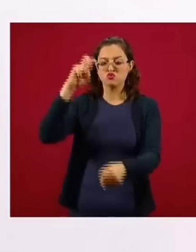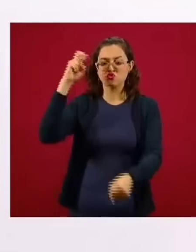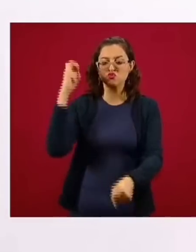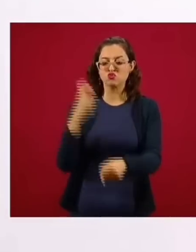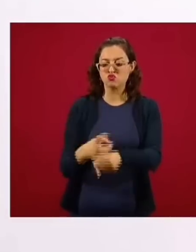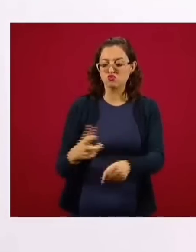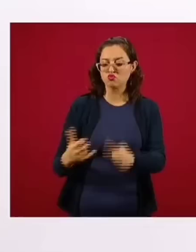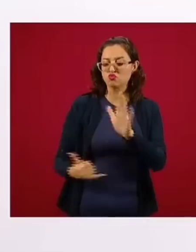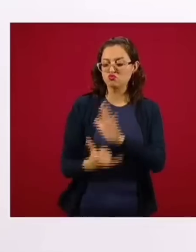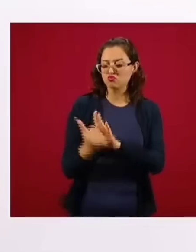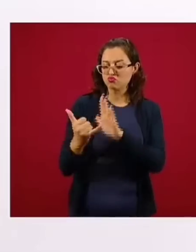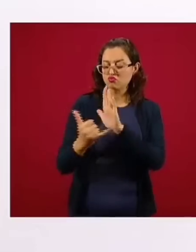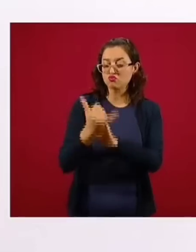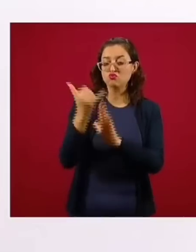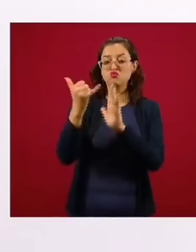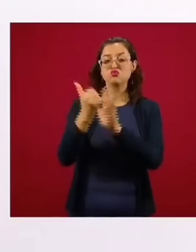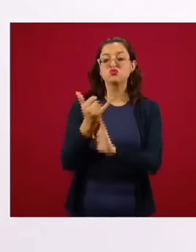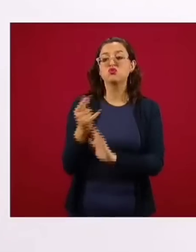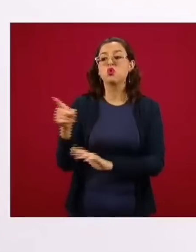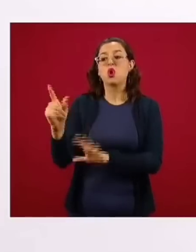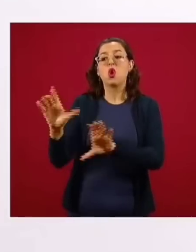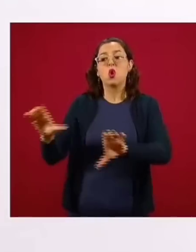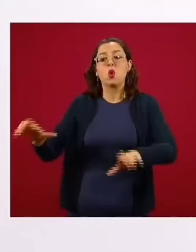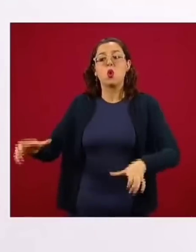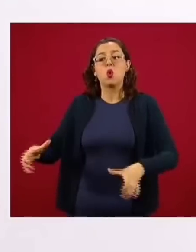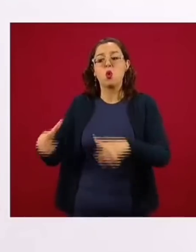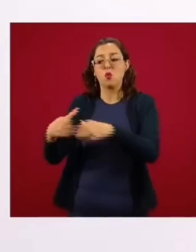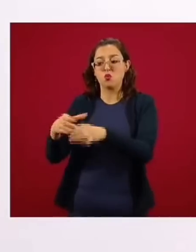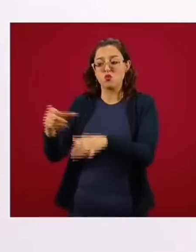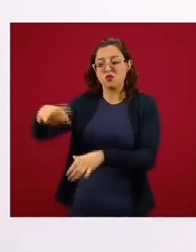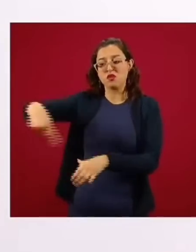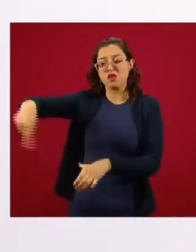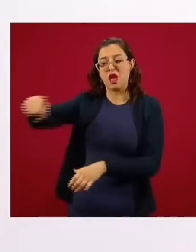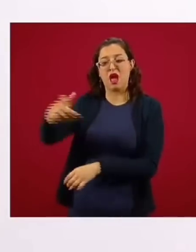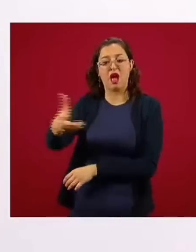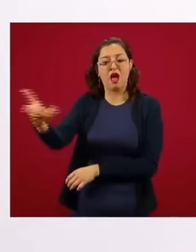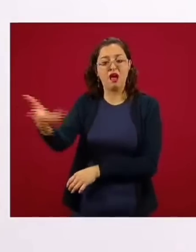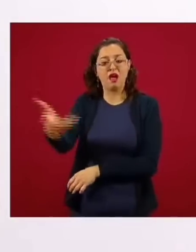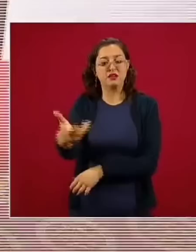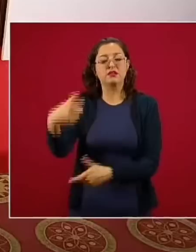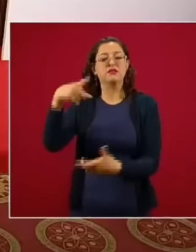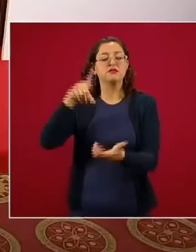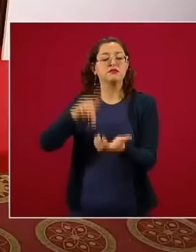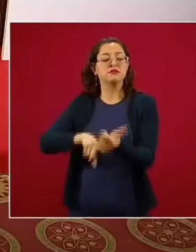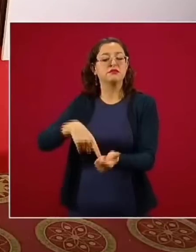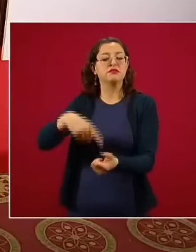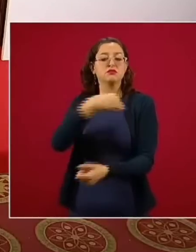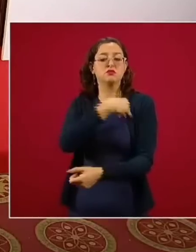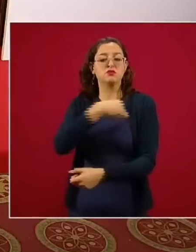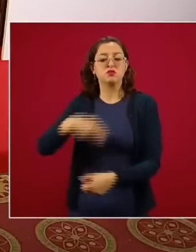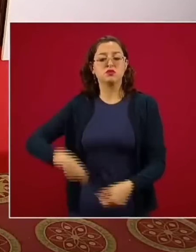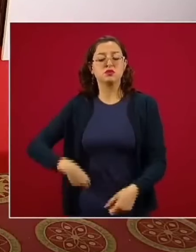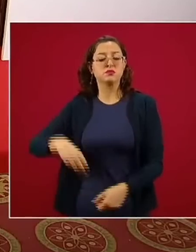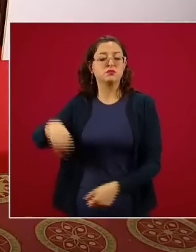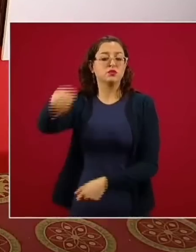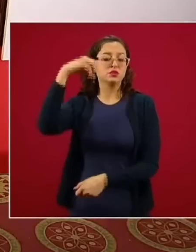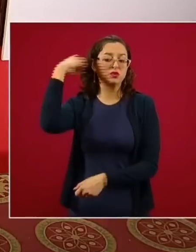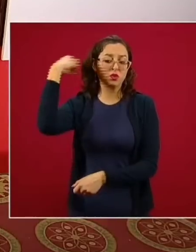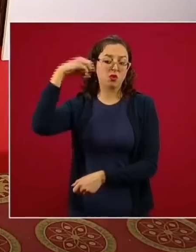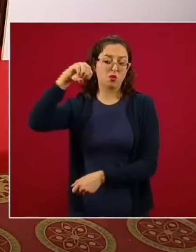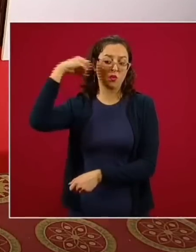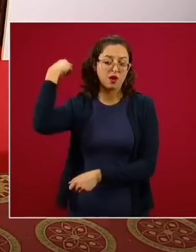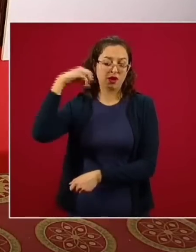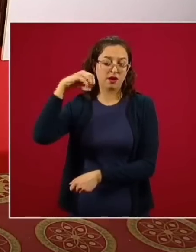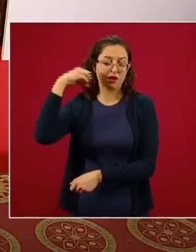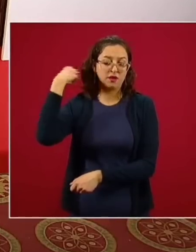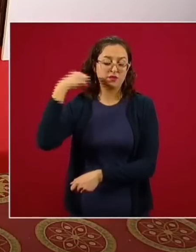ayuda internacional a Cuba. Este es un punto muy importante que seguramente, como les digo, en algunos medios